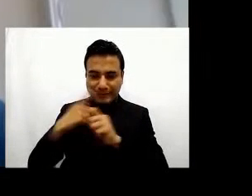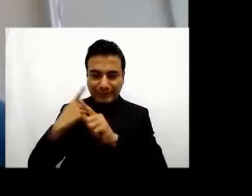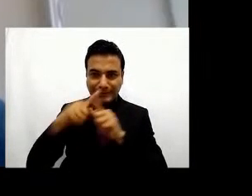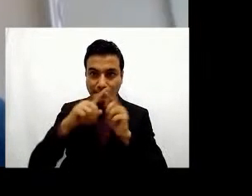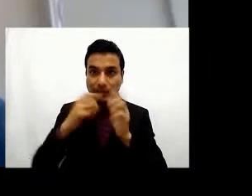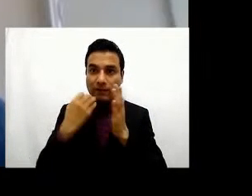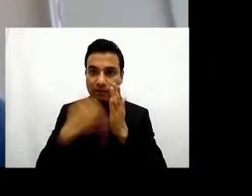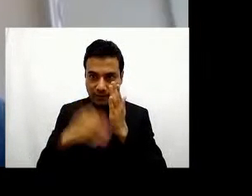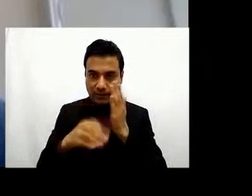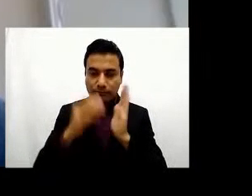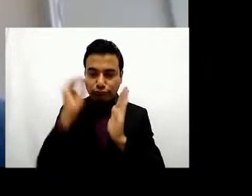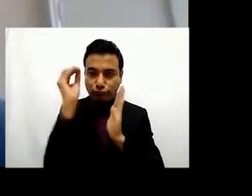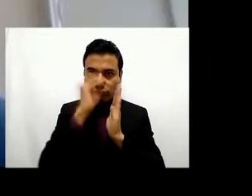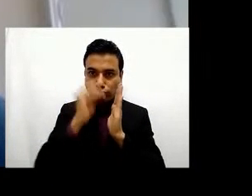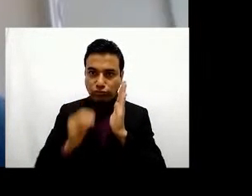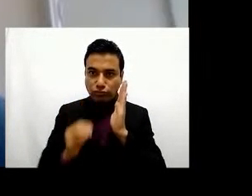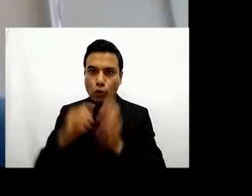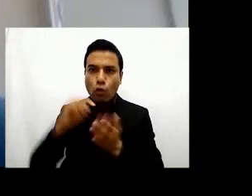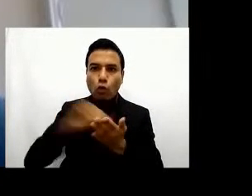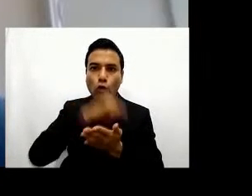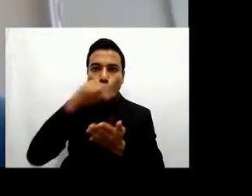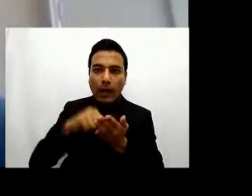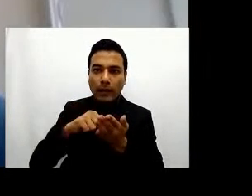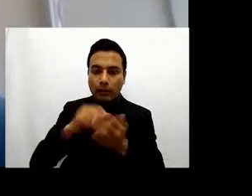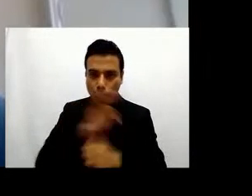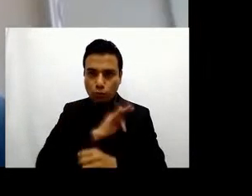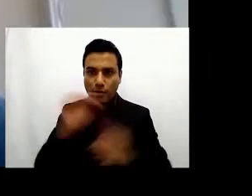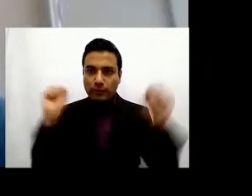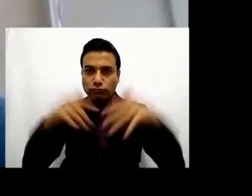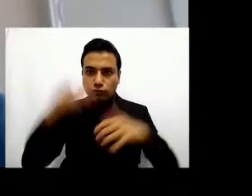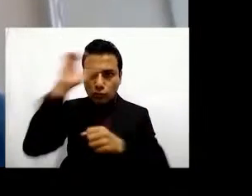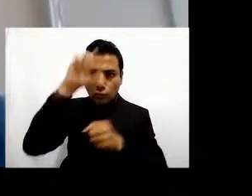que existen en el estado.